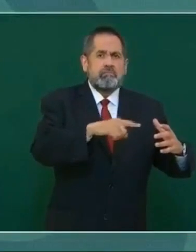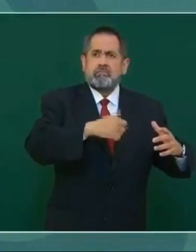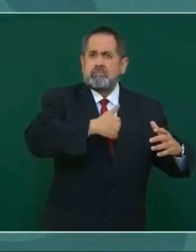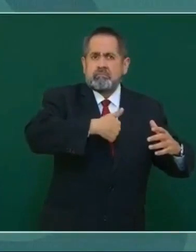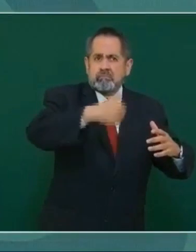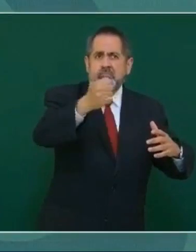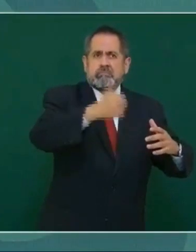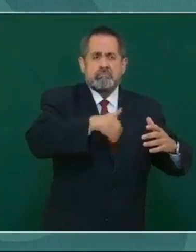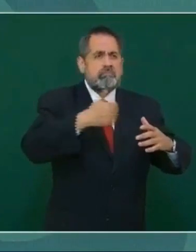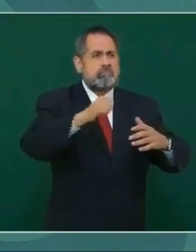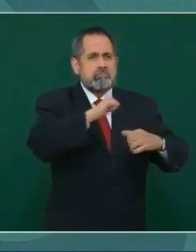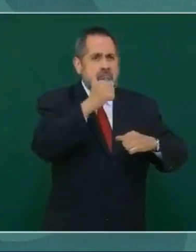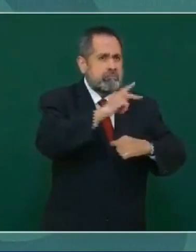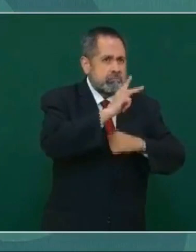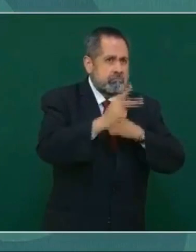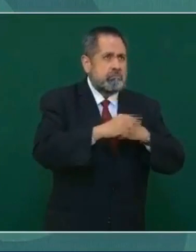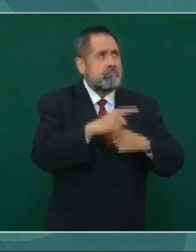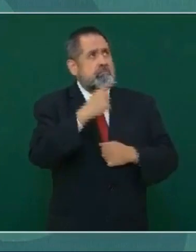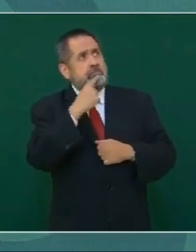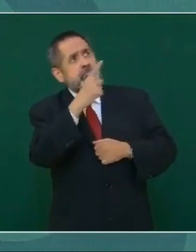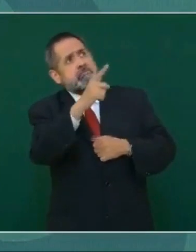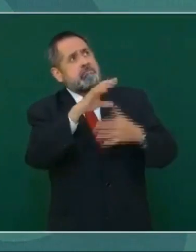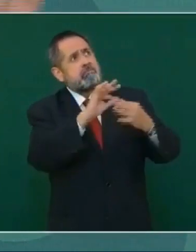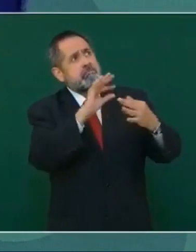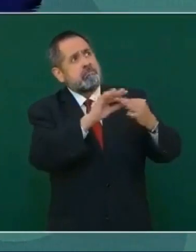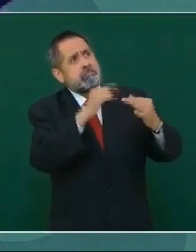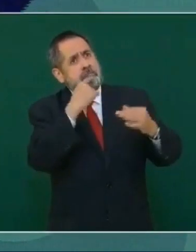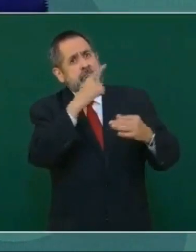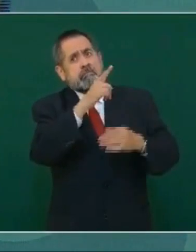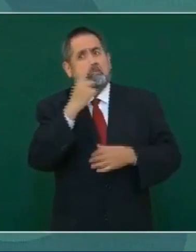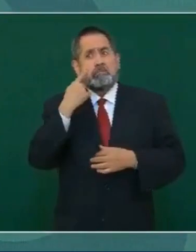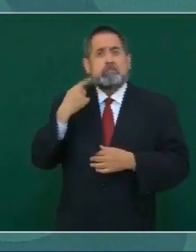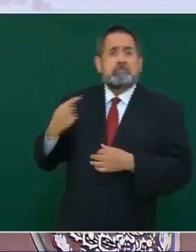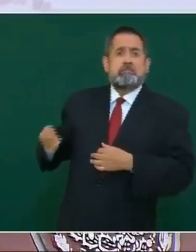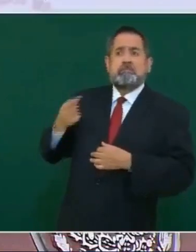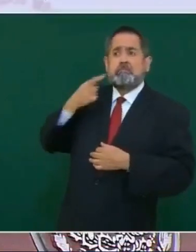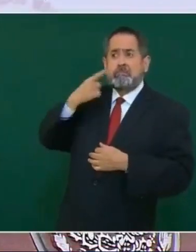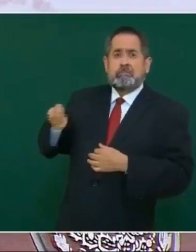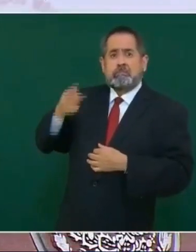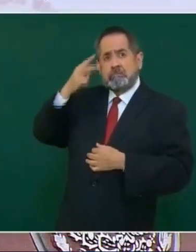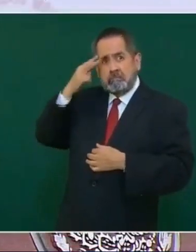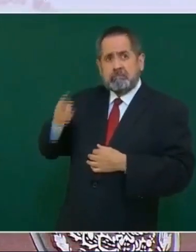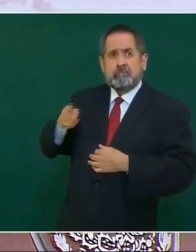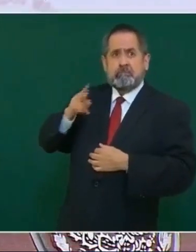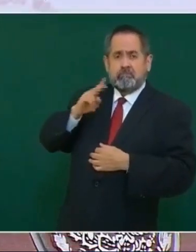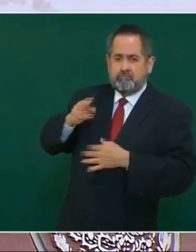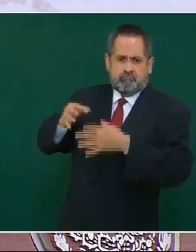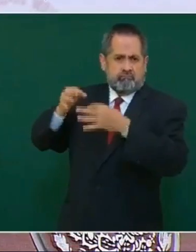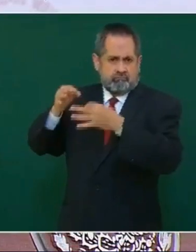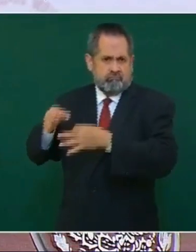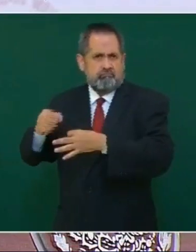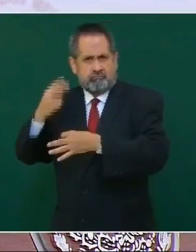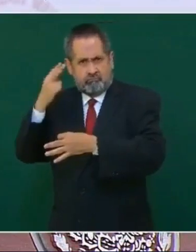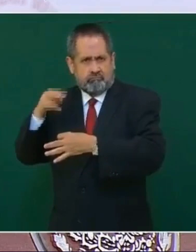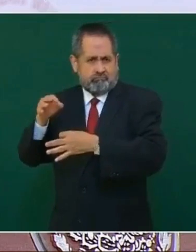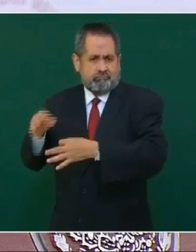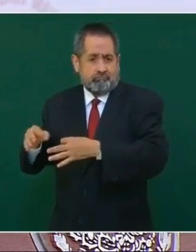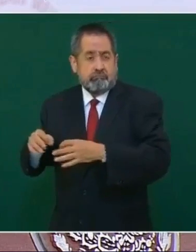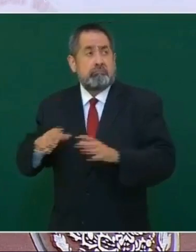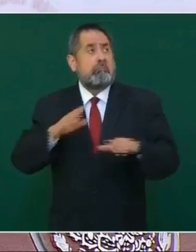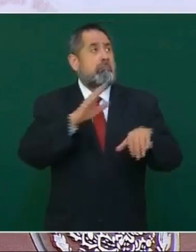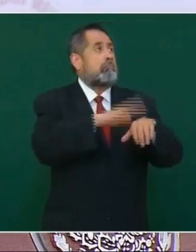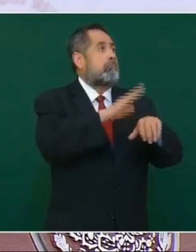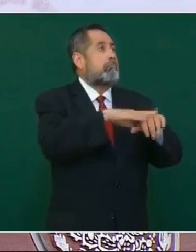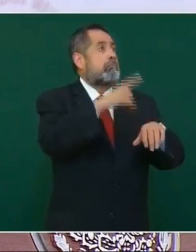extranjero a quejarse de las autoridades legales y legítimamente constituidas en